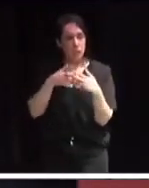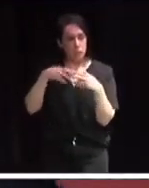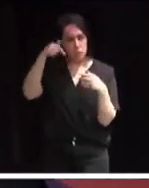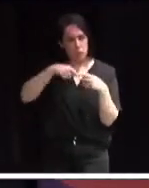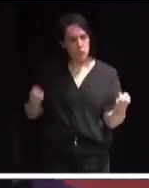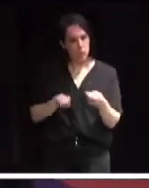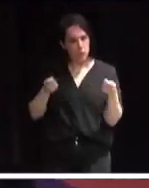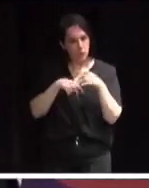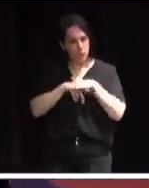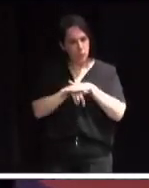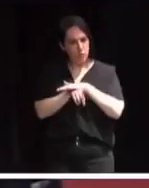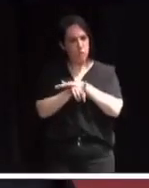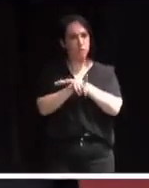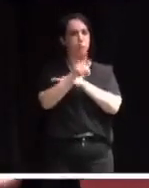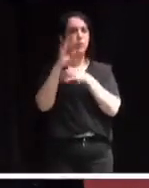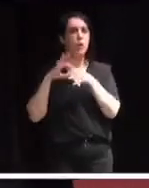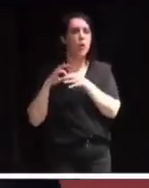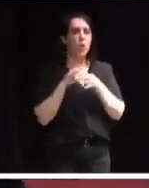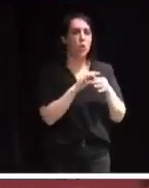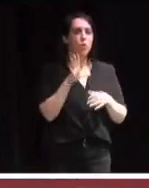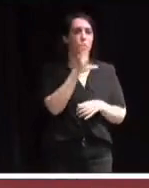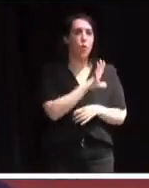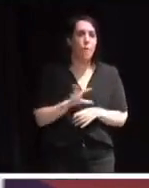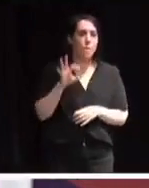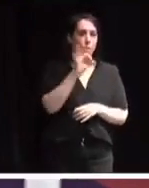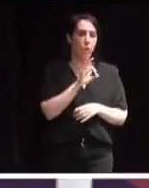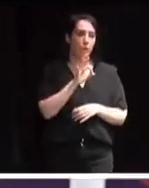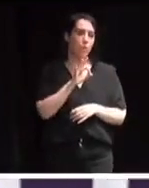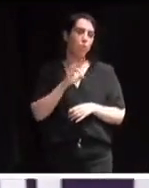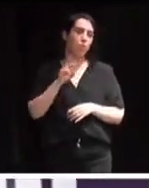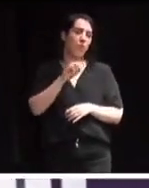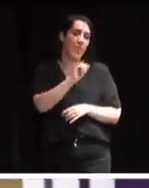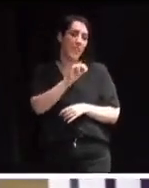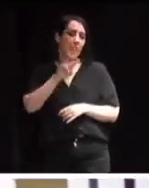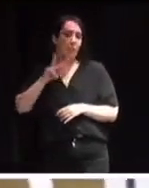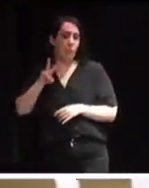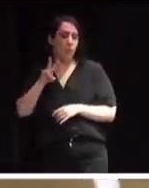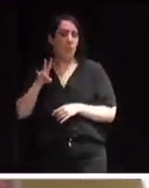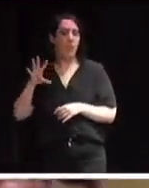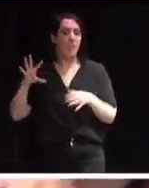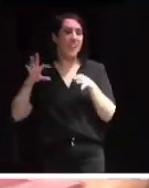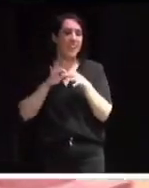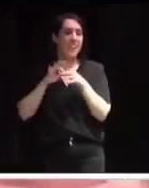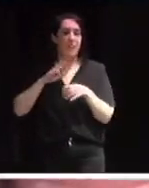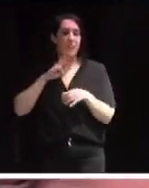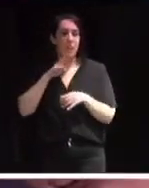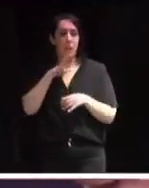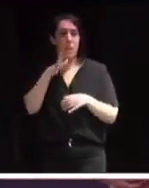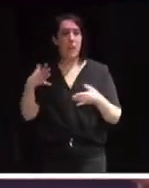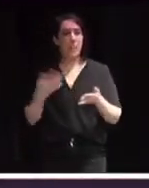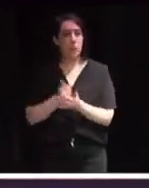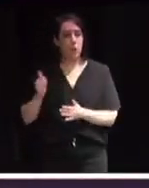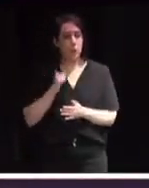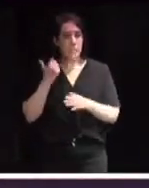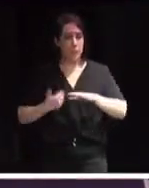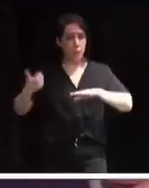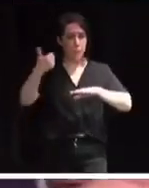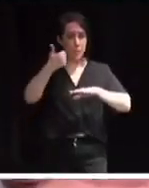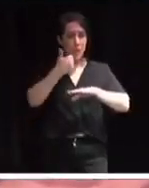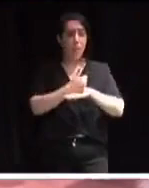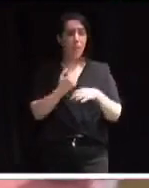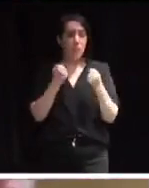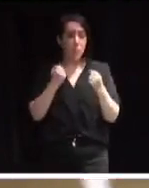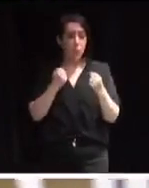campaña de podemos izquierda unida y Alianza verde para quitar a todos los caciques de esta región